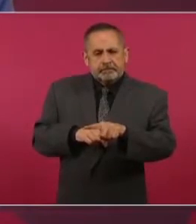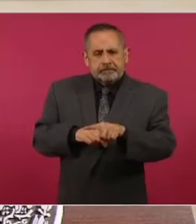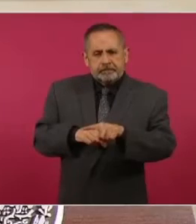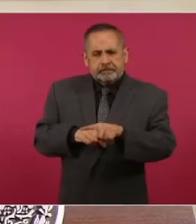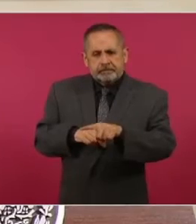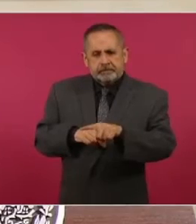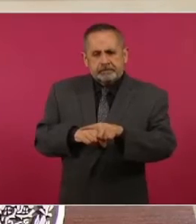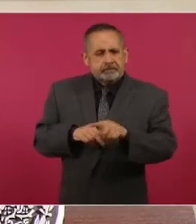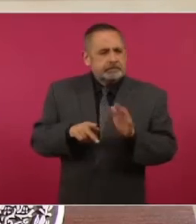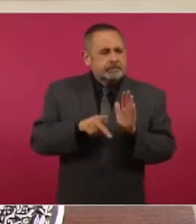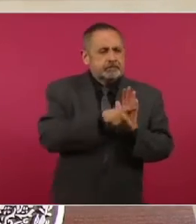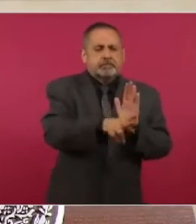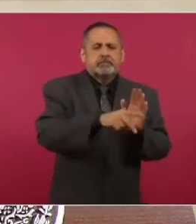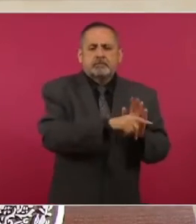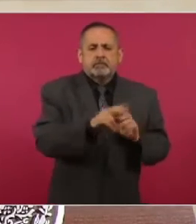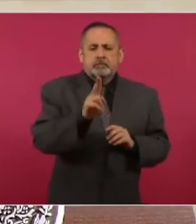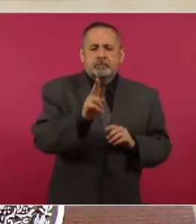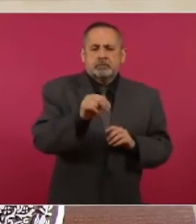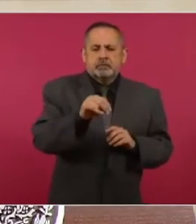editorial del Universal